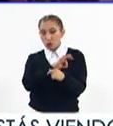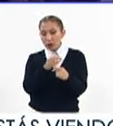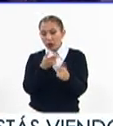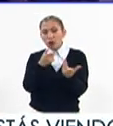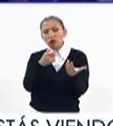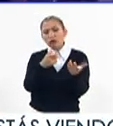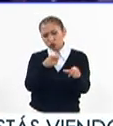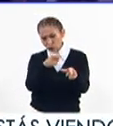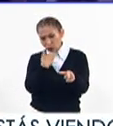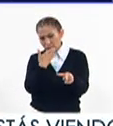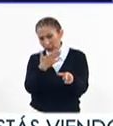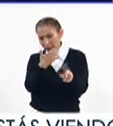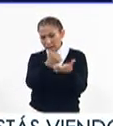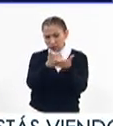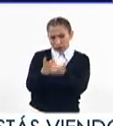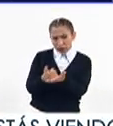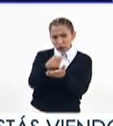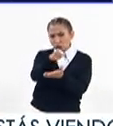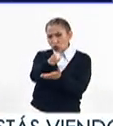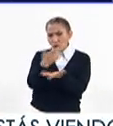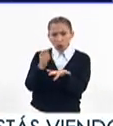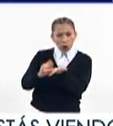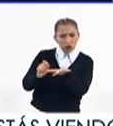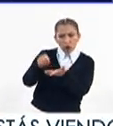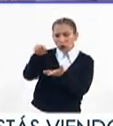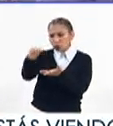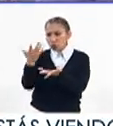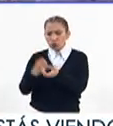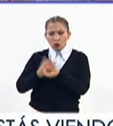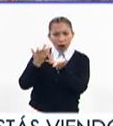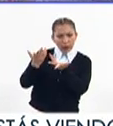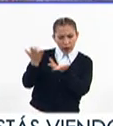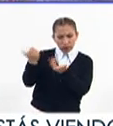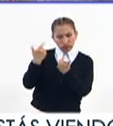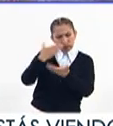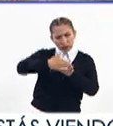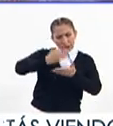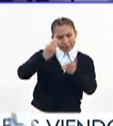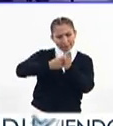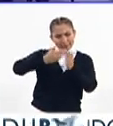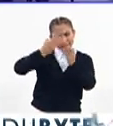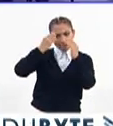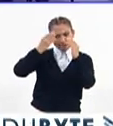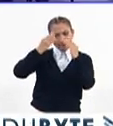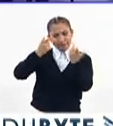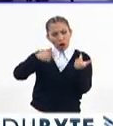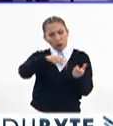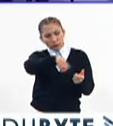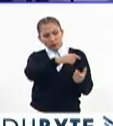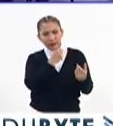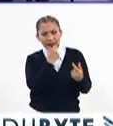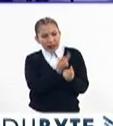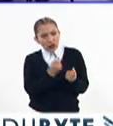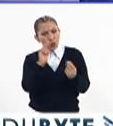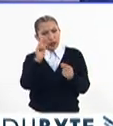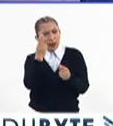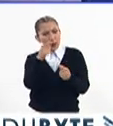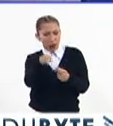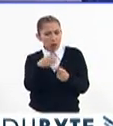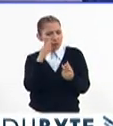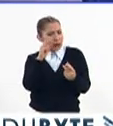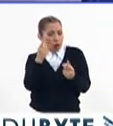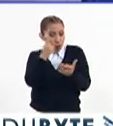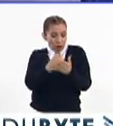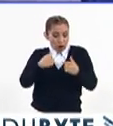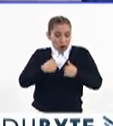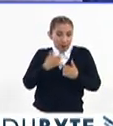puedo decir, si tú eres una mediadora, o si tú eres una escritora, o eres una poeta, digo, ¿sabes qué? ¿Por qué no vas y me das un tallercito con mis chicos a la universidad, para que vean